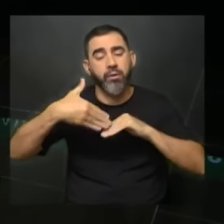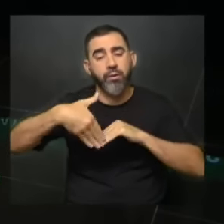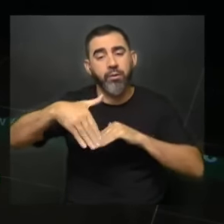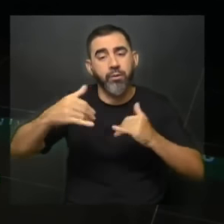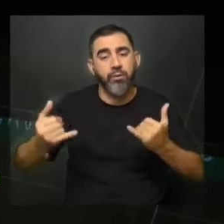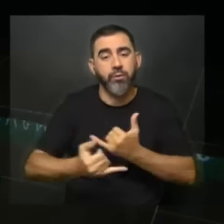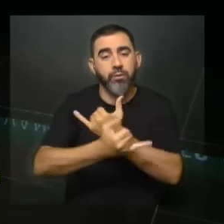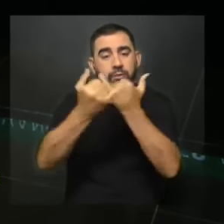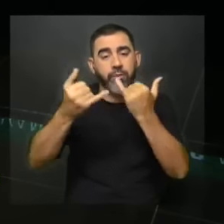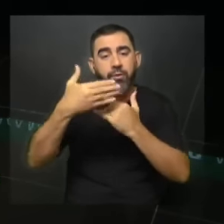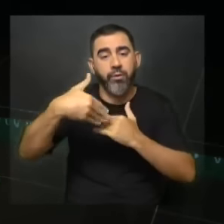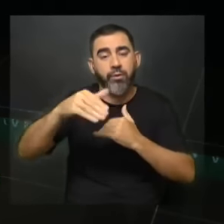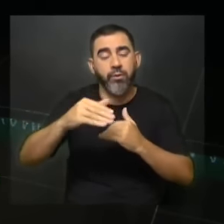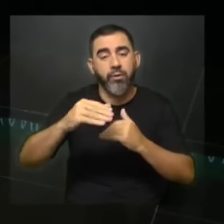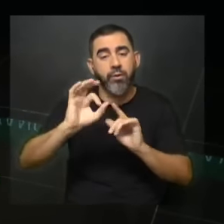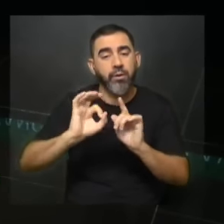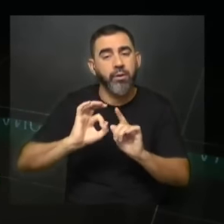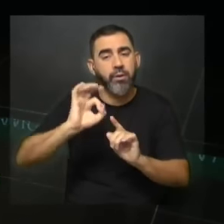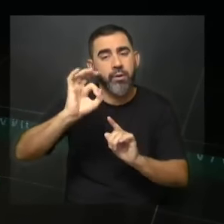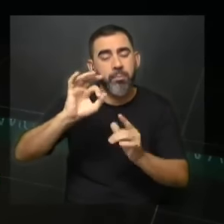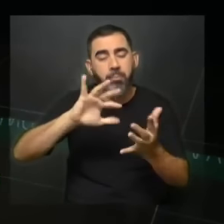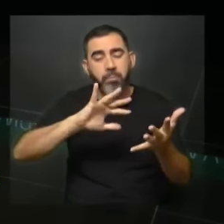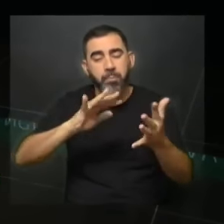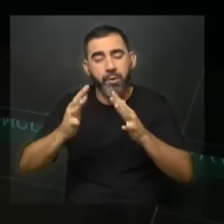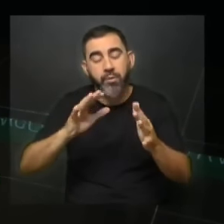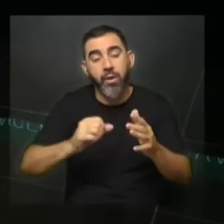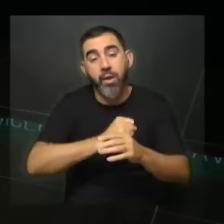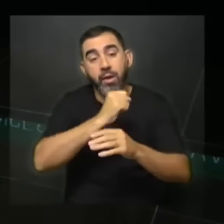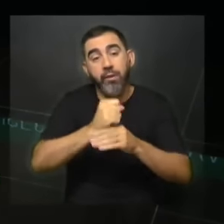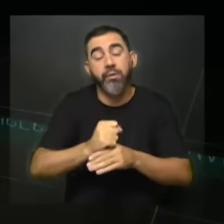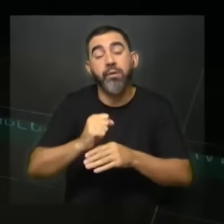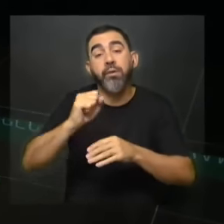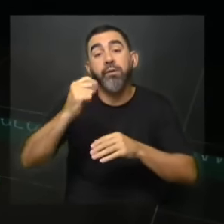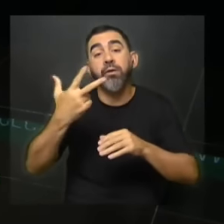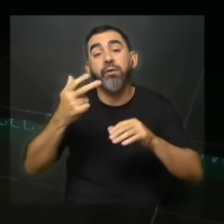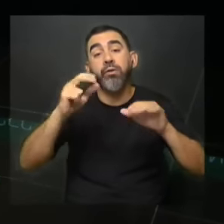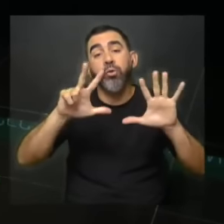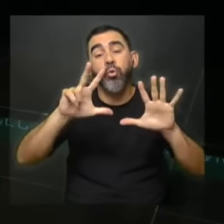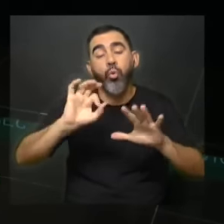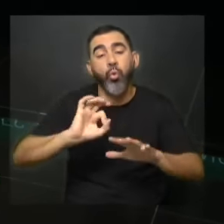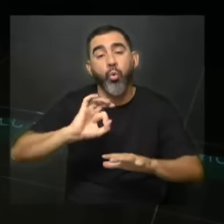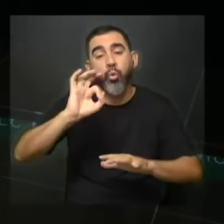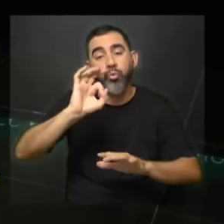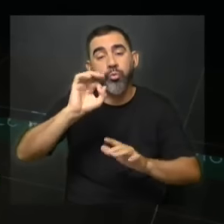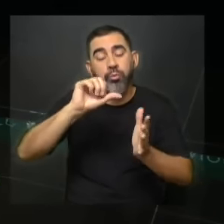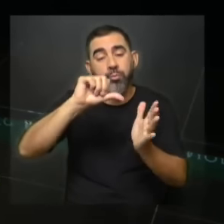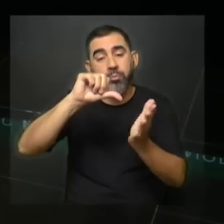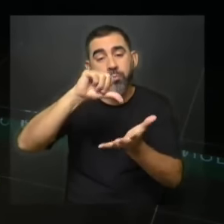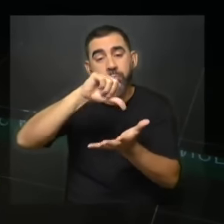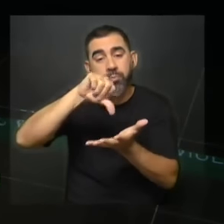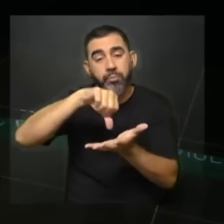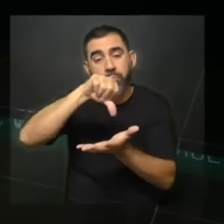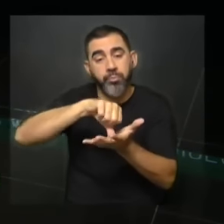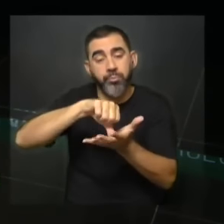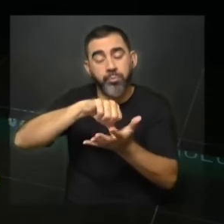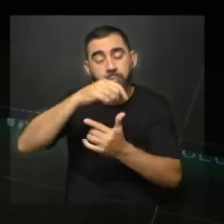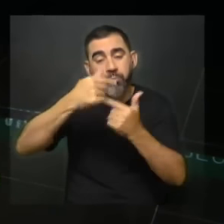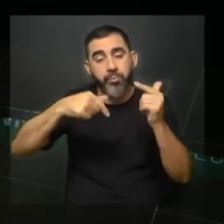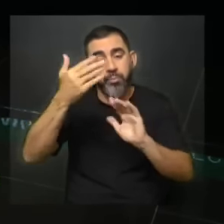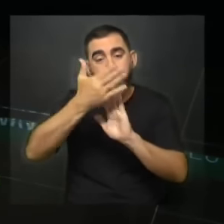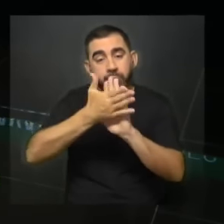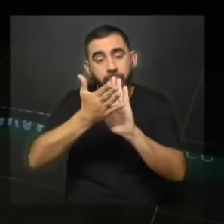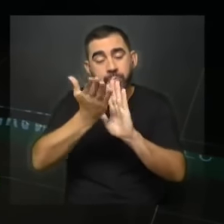será Durante los próximos días con temperaturas que van a llegar hasta los 38 gr en varios puntos del país por lo menos hasta